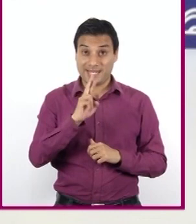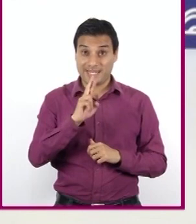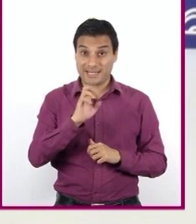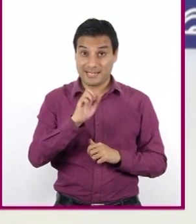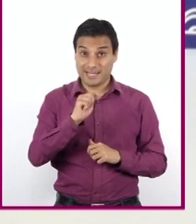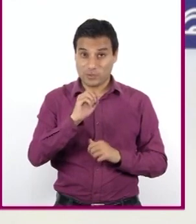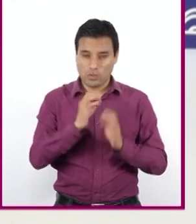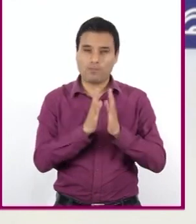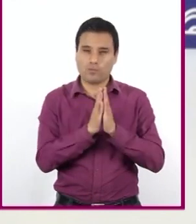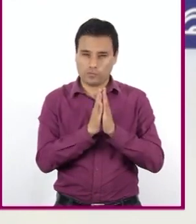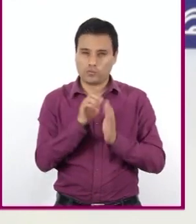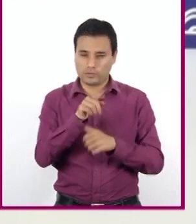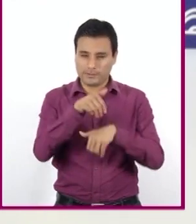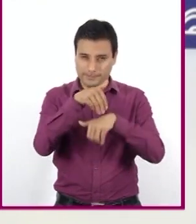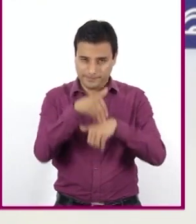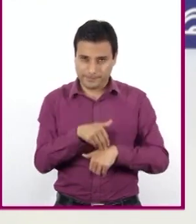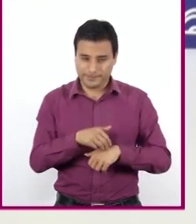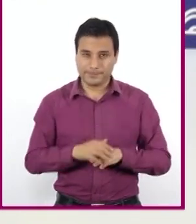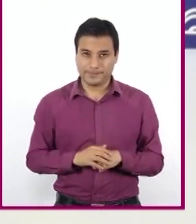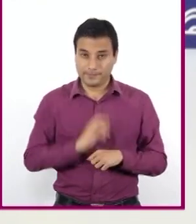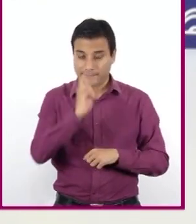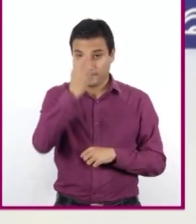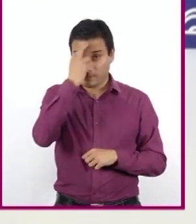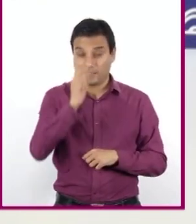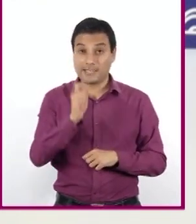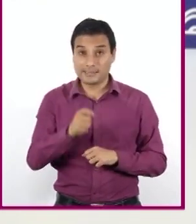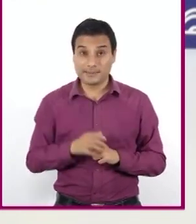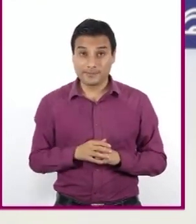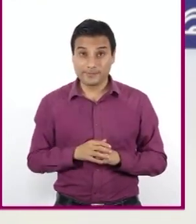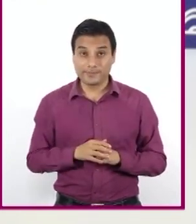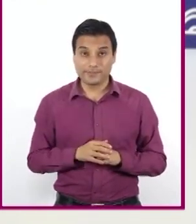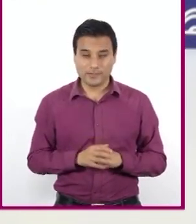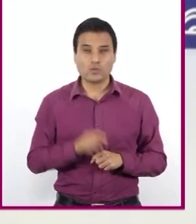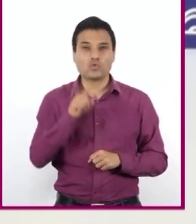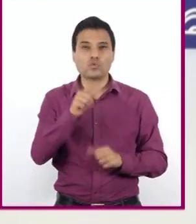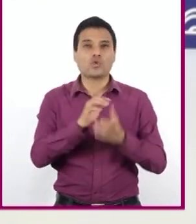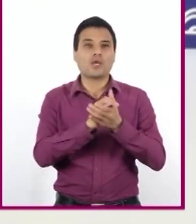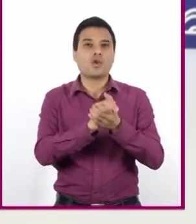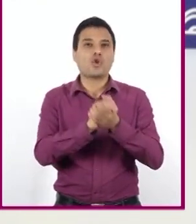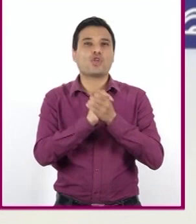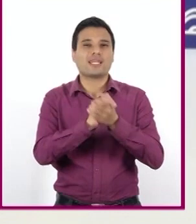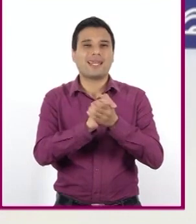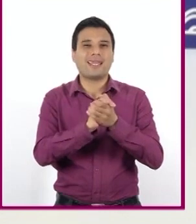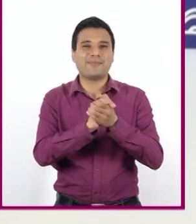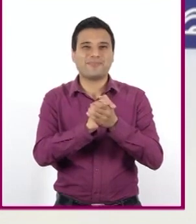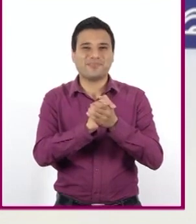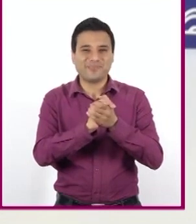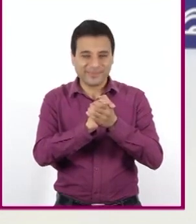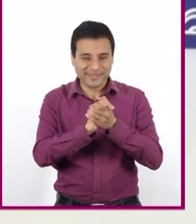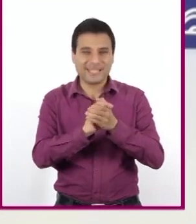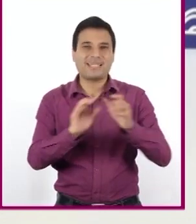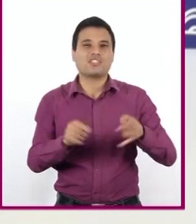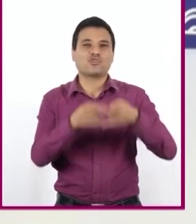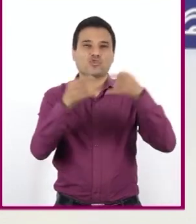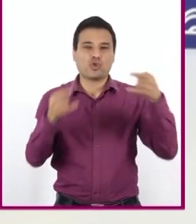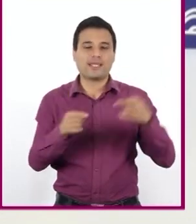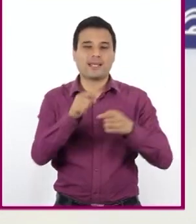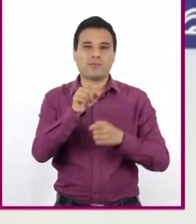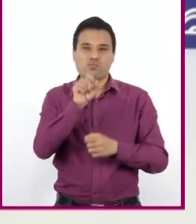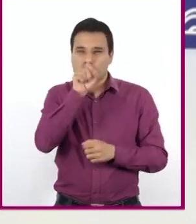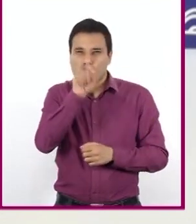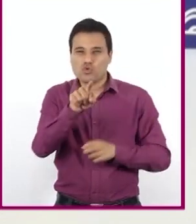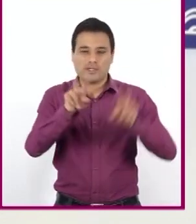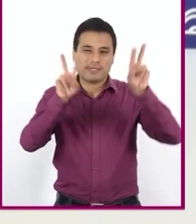las sesiones anteriores, la elaboración de una lotería histórica del tema que eligieron para realizar